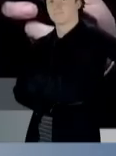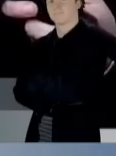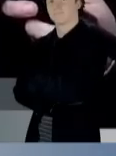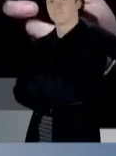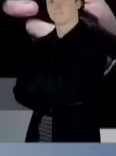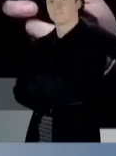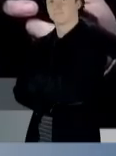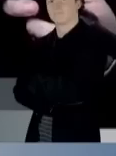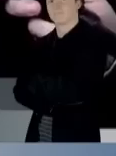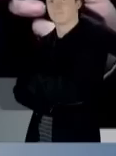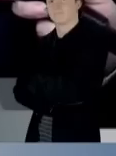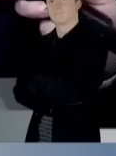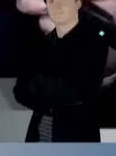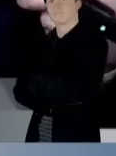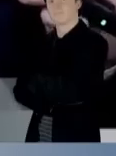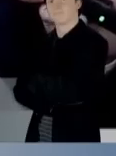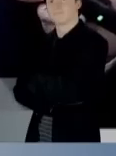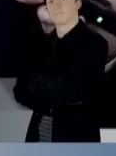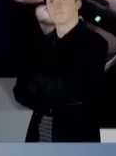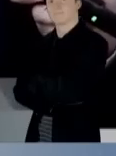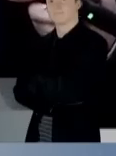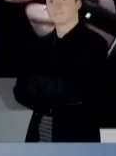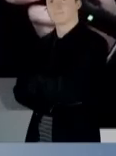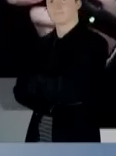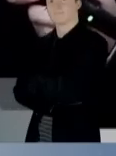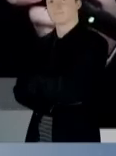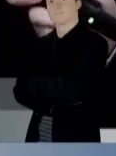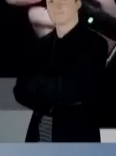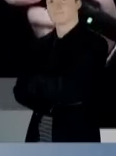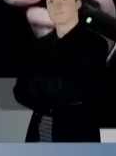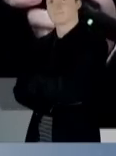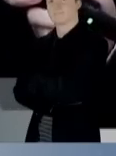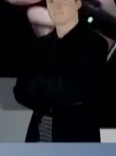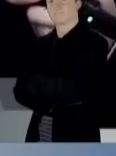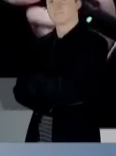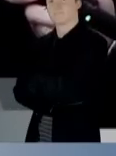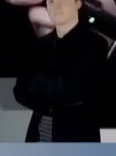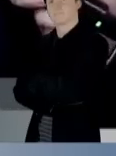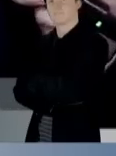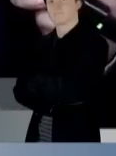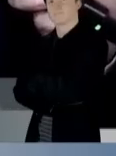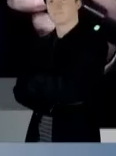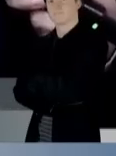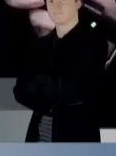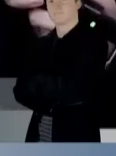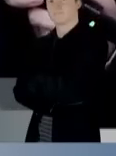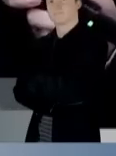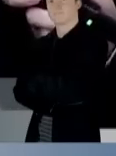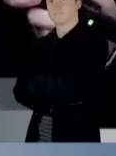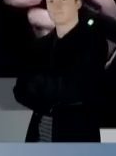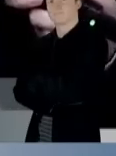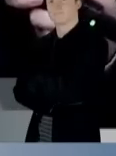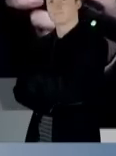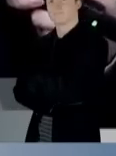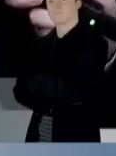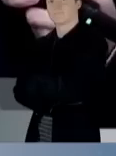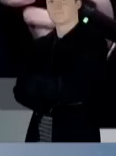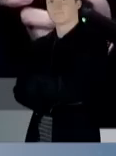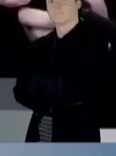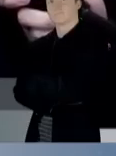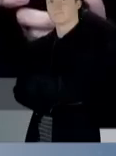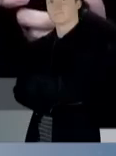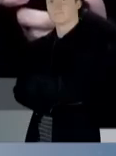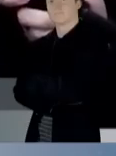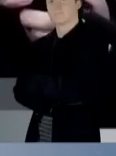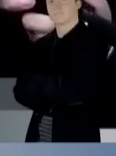esto es un comentario personal pueden estar de acuerdo no yo creo que respecto al juez garzón no podrá estar de acuerdo con